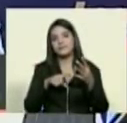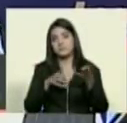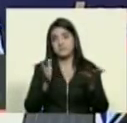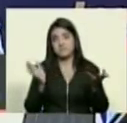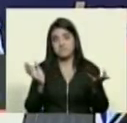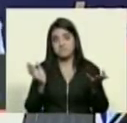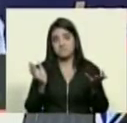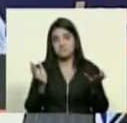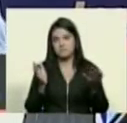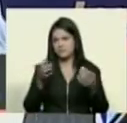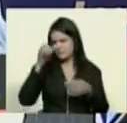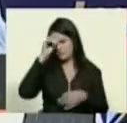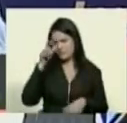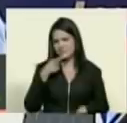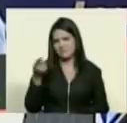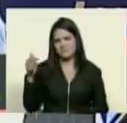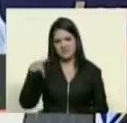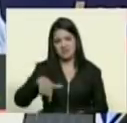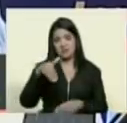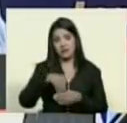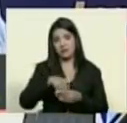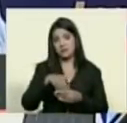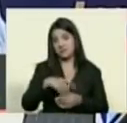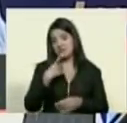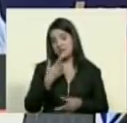Dígame Mariano Rajoy, yo no sé qué va a decir Mariano Rajoy de estas elecciones.